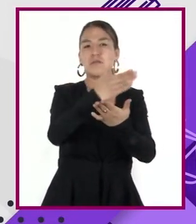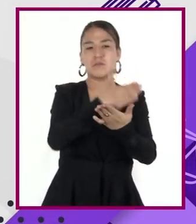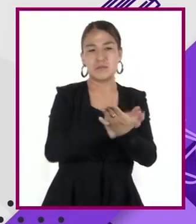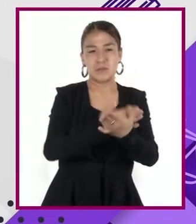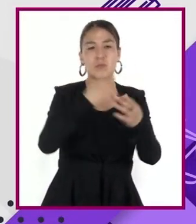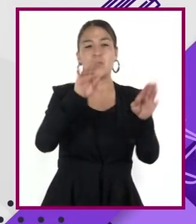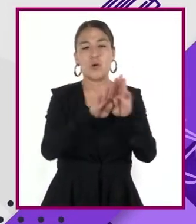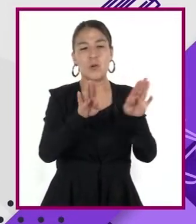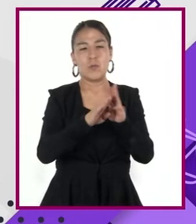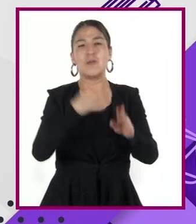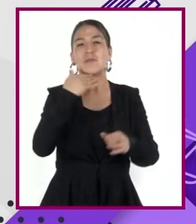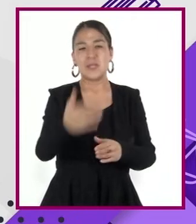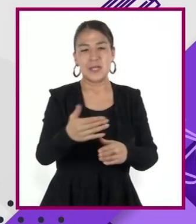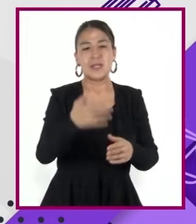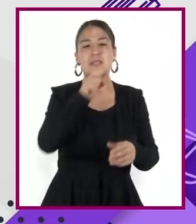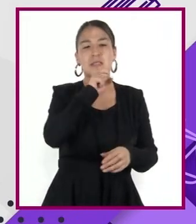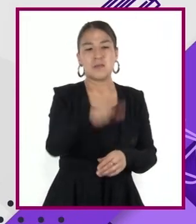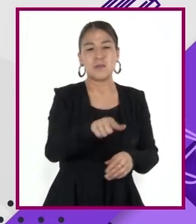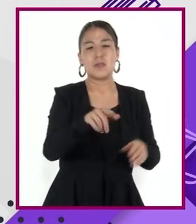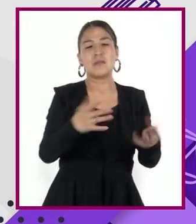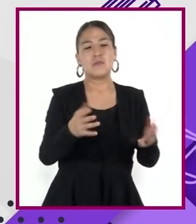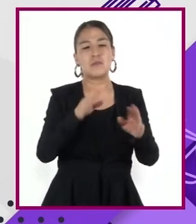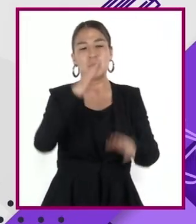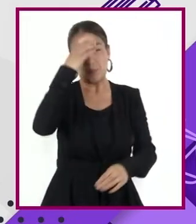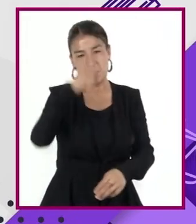y brindar más derechos a más gente.